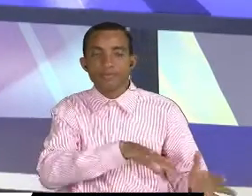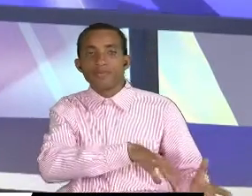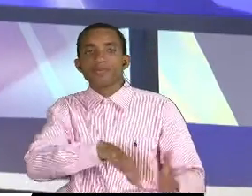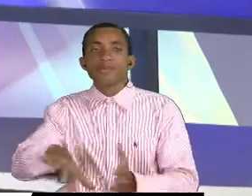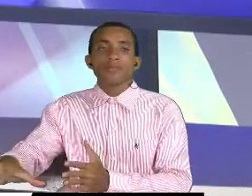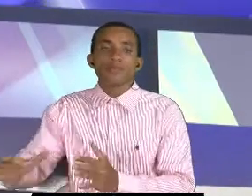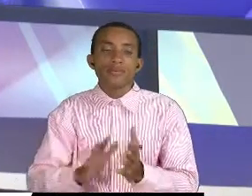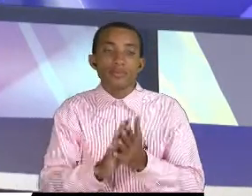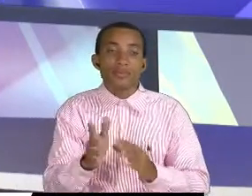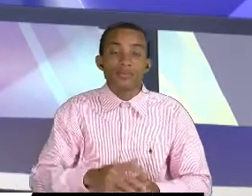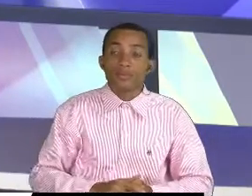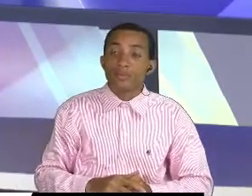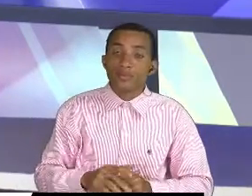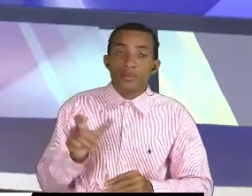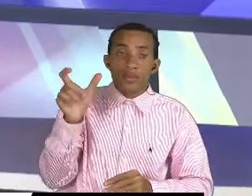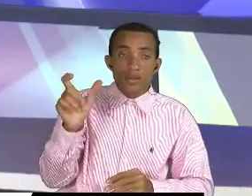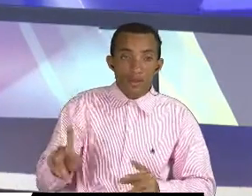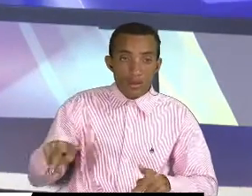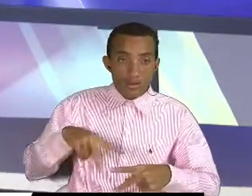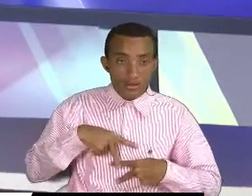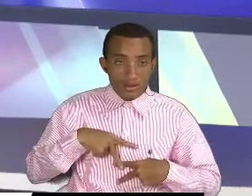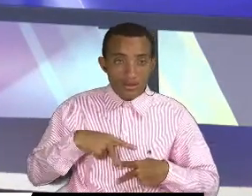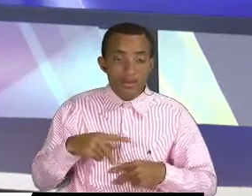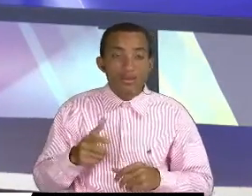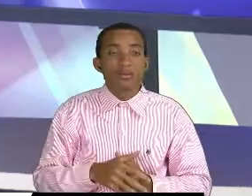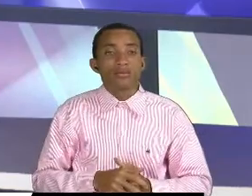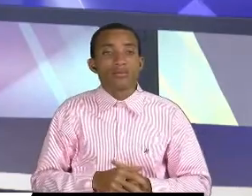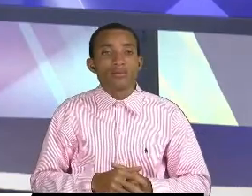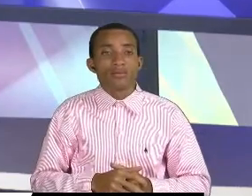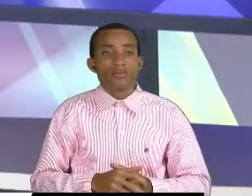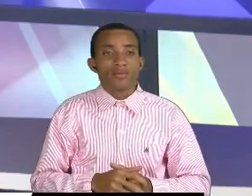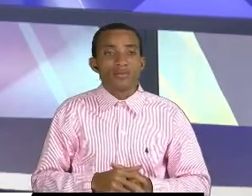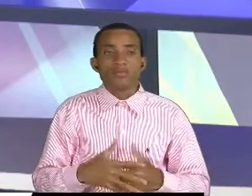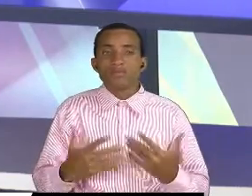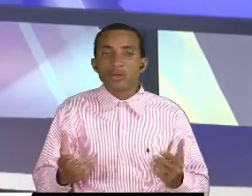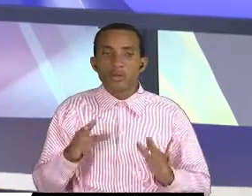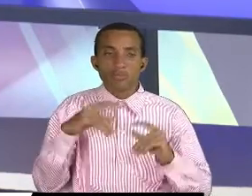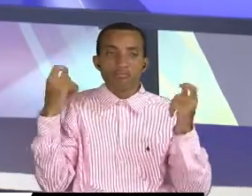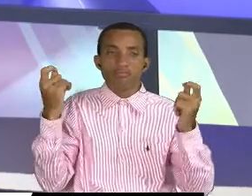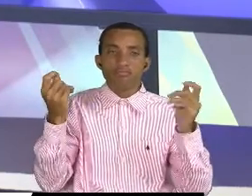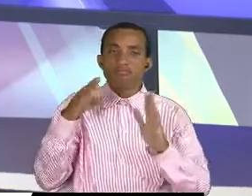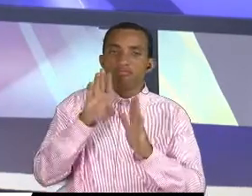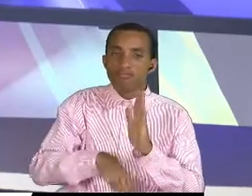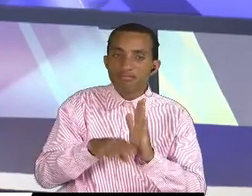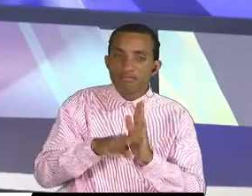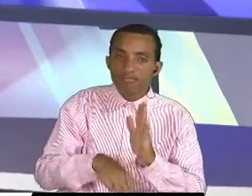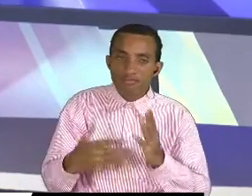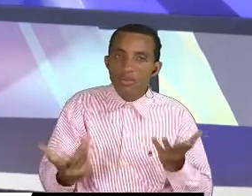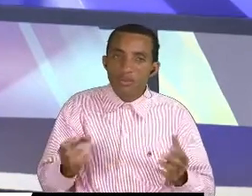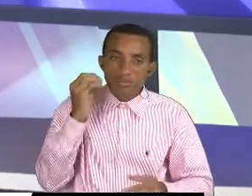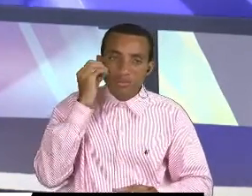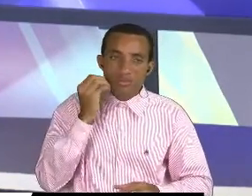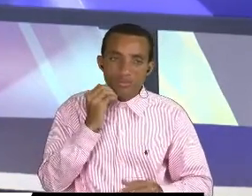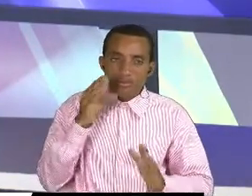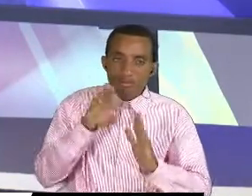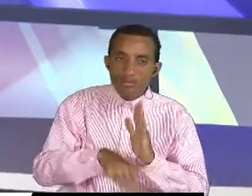les contamos que Hogar como Ultrasan está de promoción. ¿De qué se trata? Pedro Severiche nos cuenta. Pedro, adelante, buenas